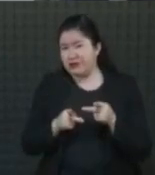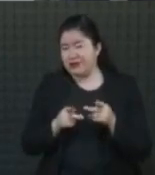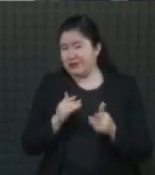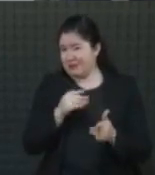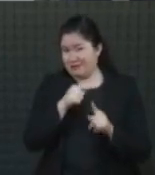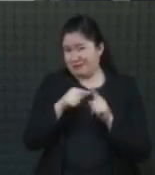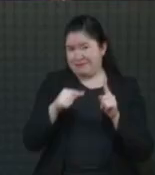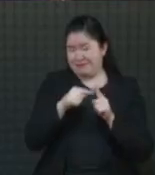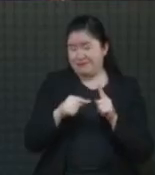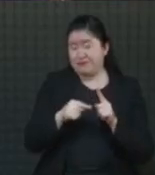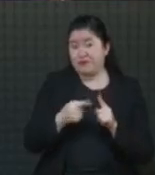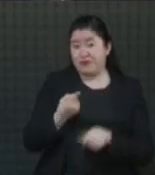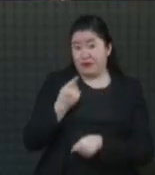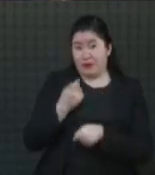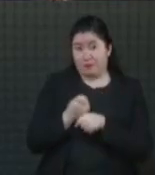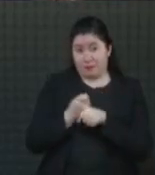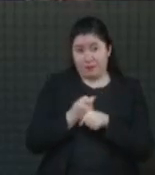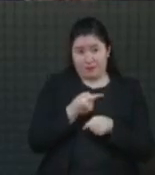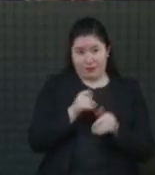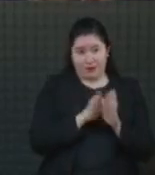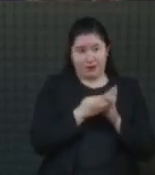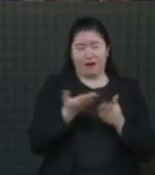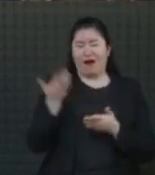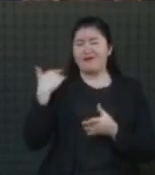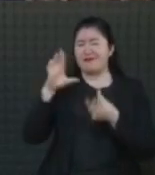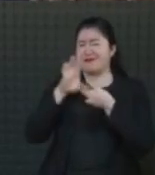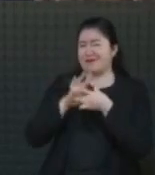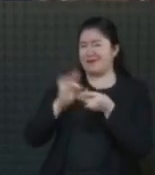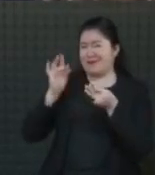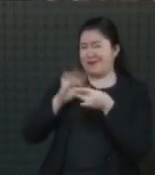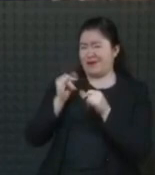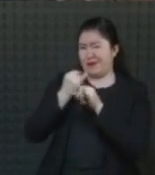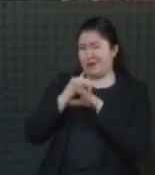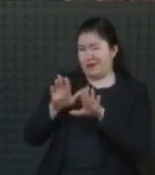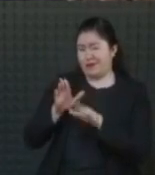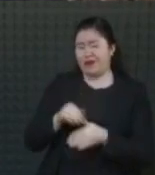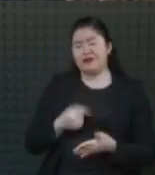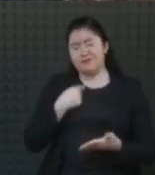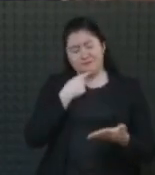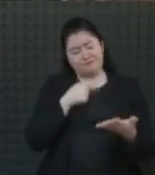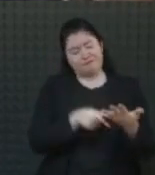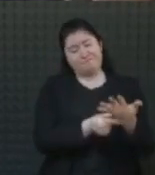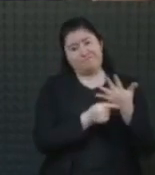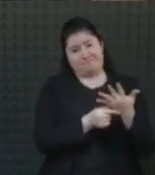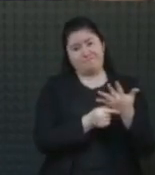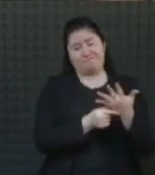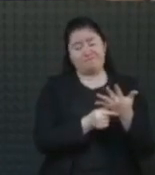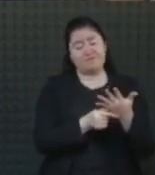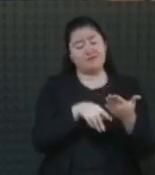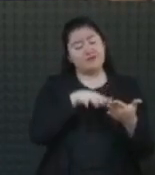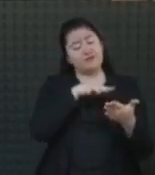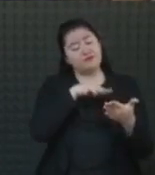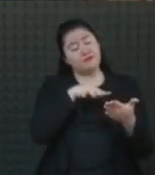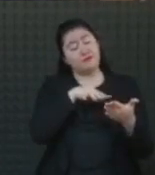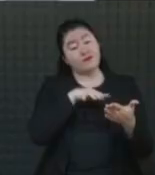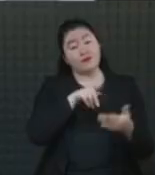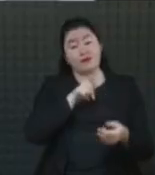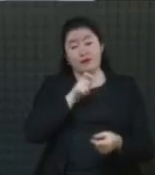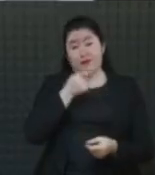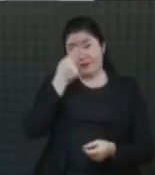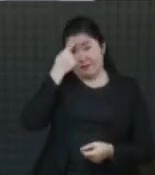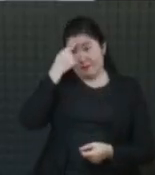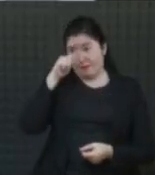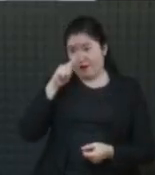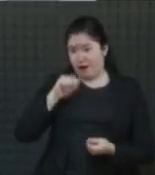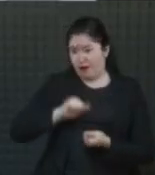lo dijo en el último informe, dice que para que la transformación sea irreversible,